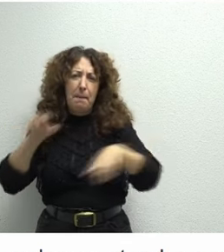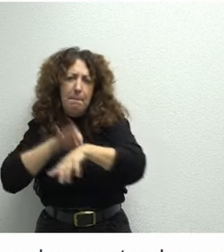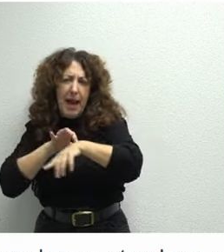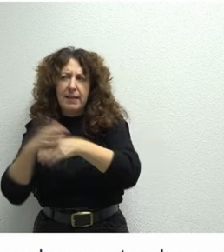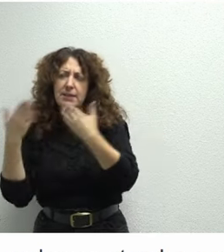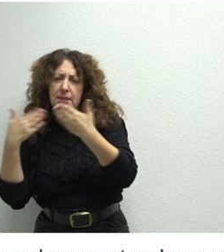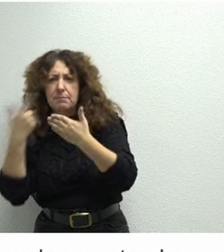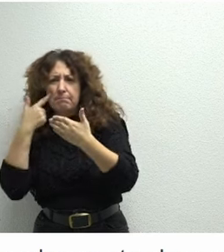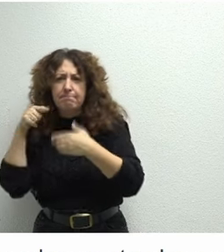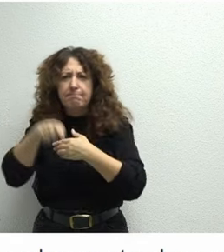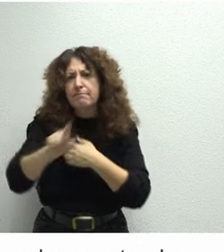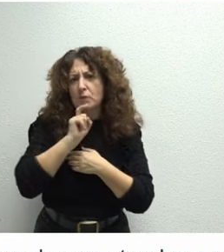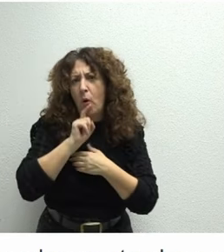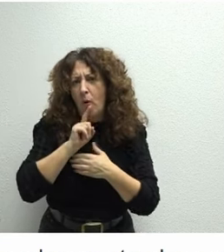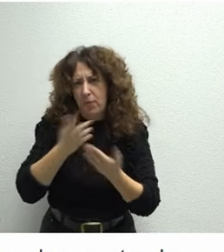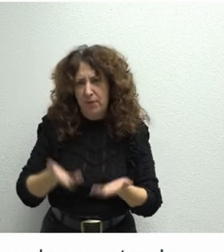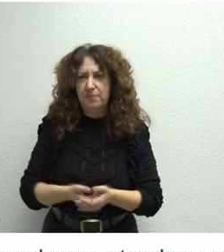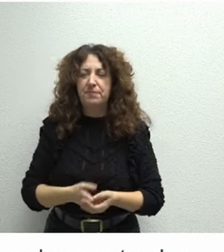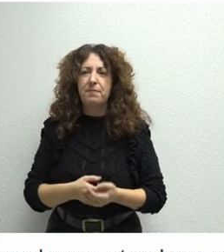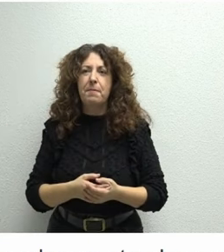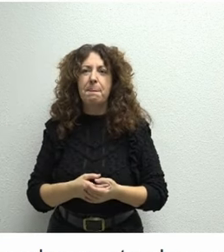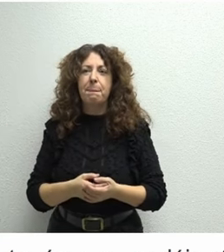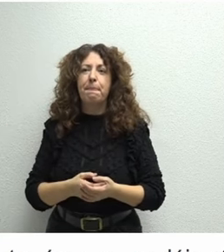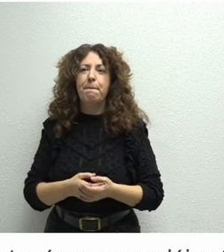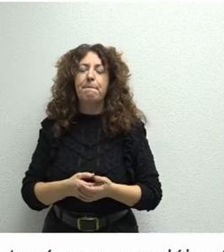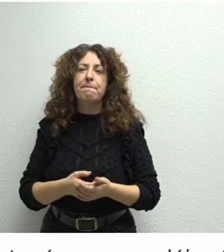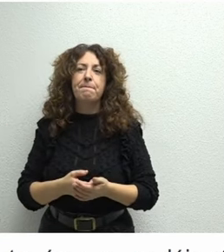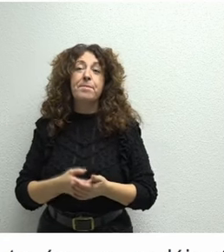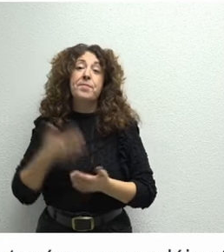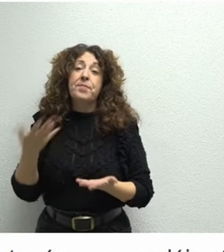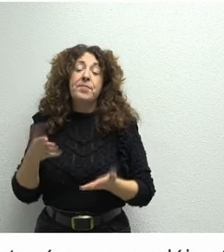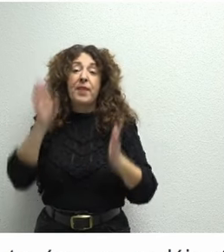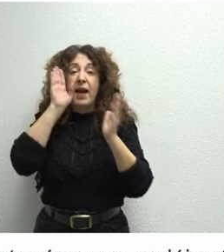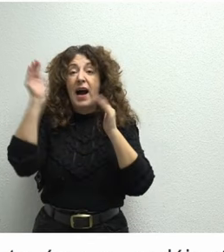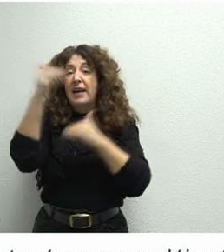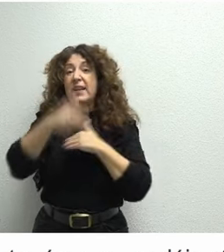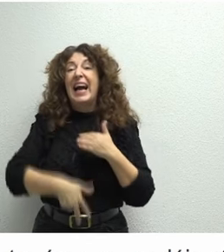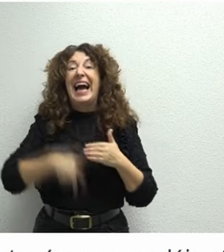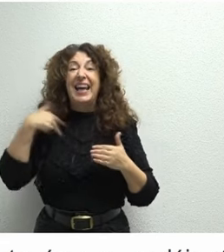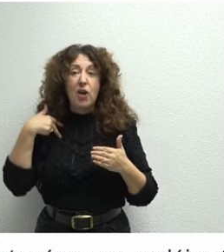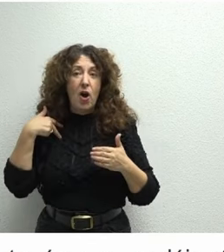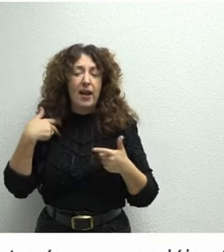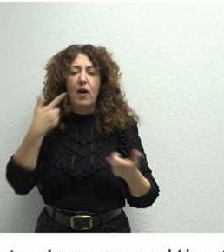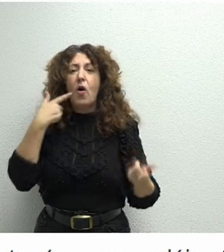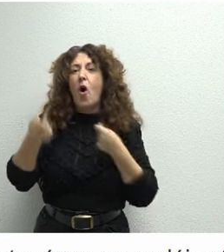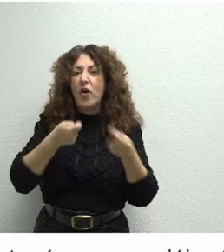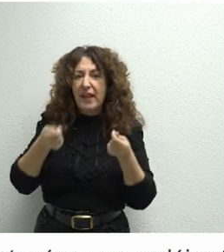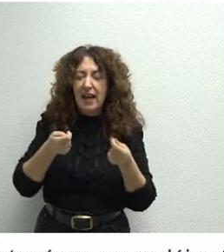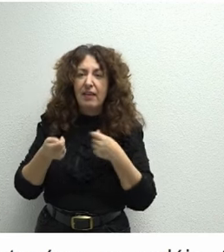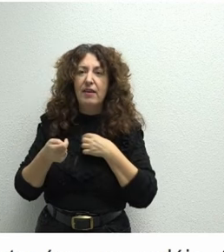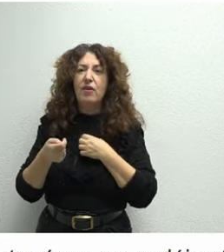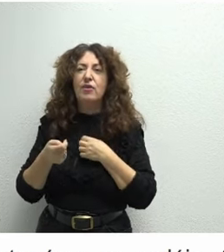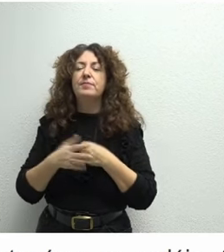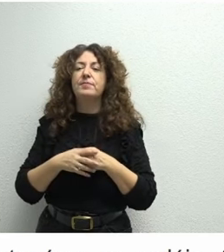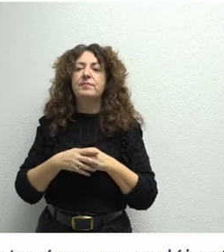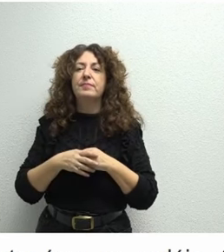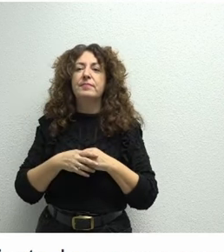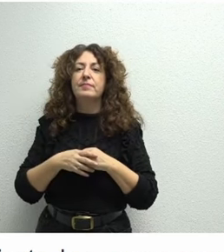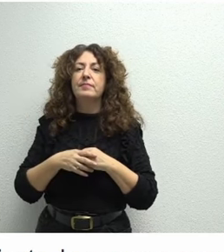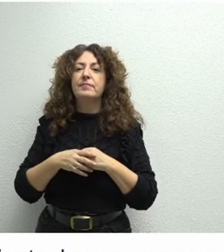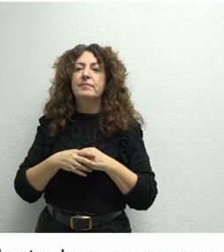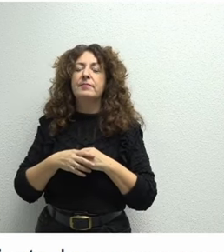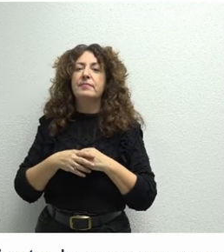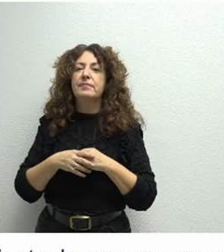necesidad no y por lo tanto hay estas atenciones de genéricas de coordinación que bueno basa se